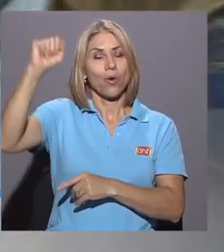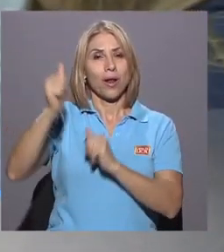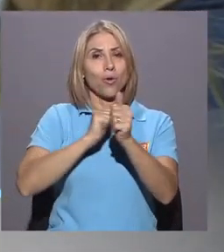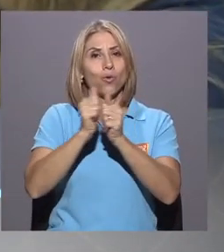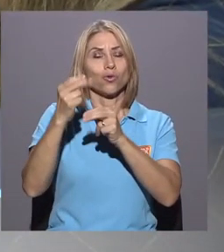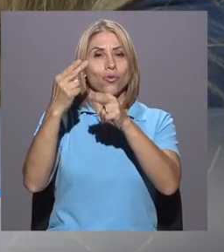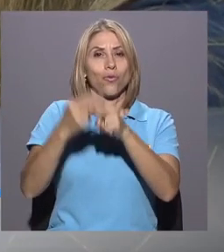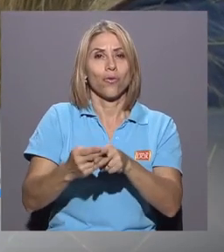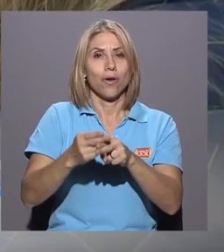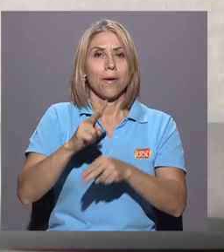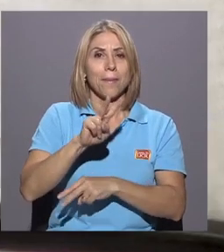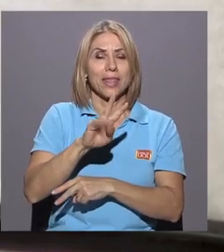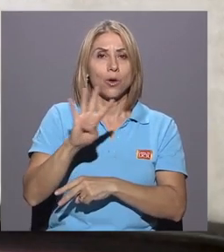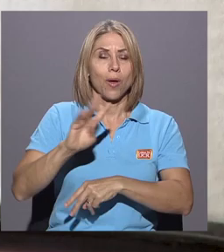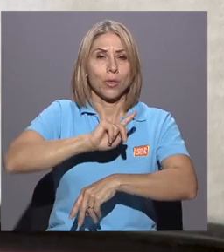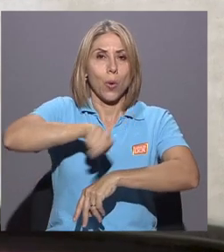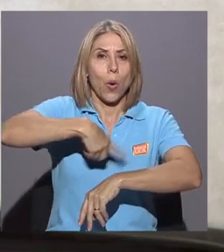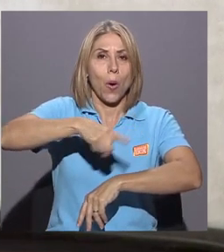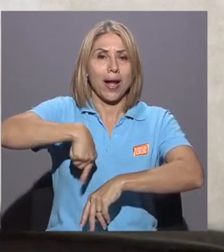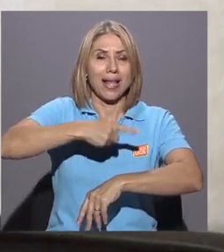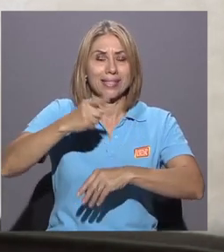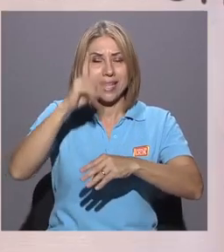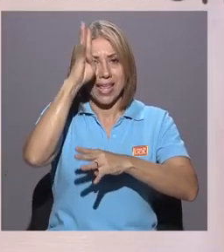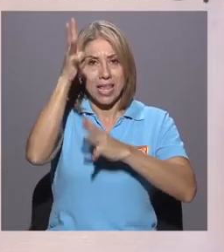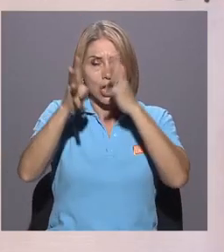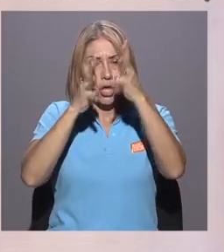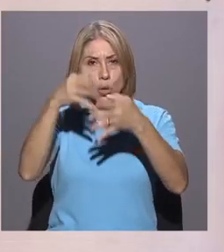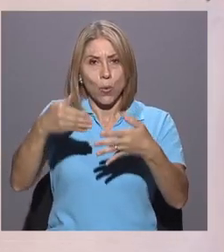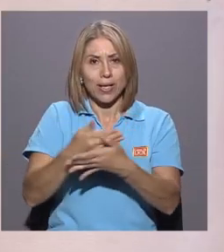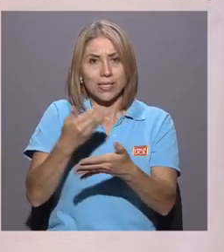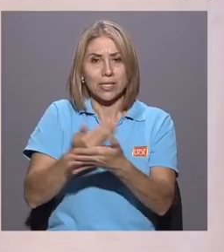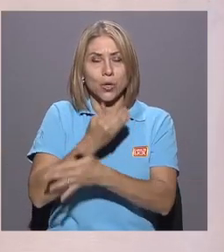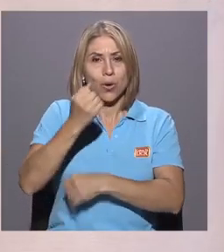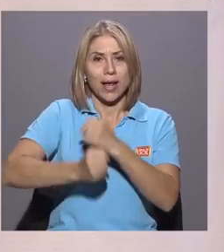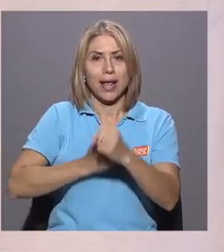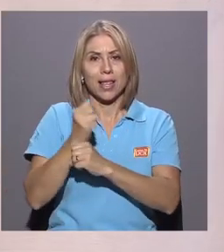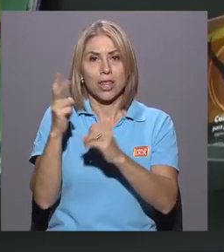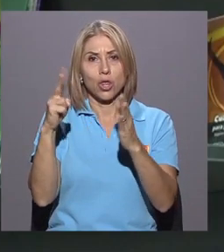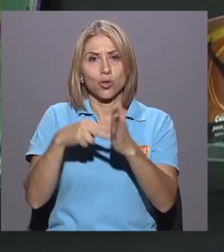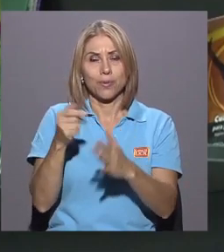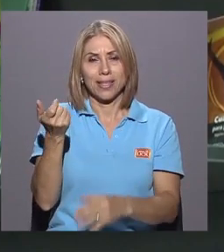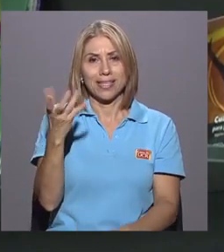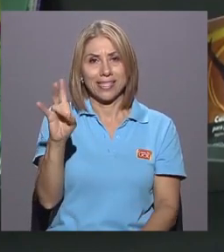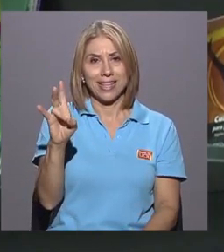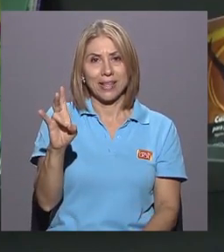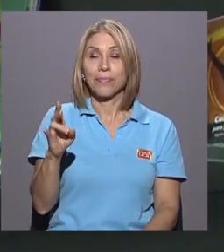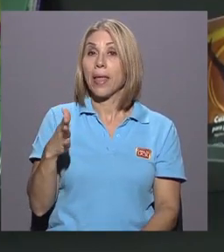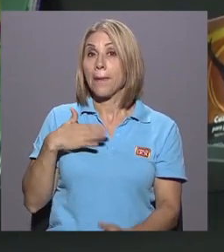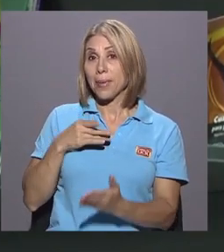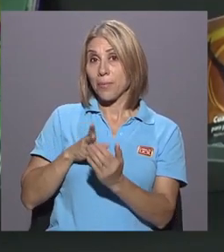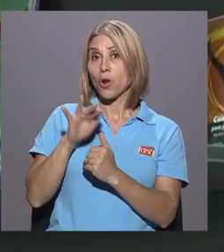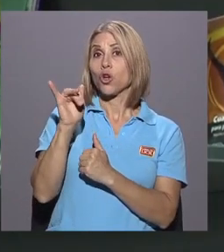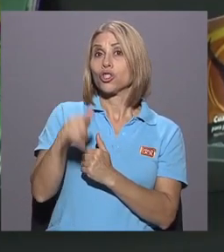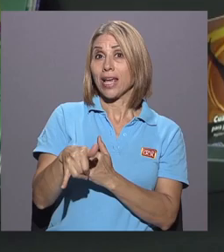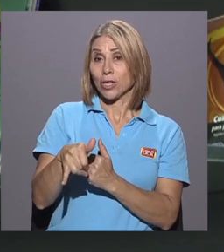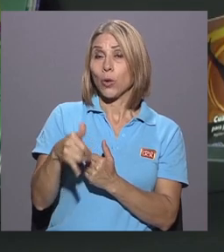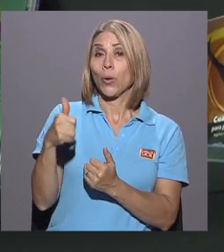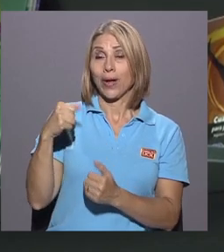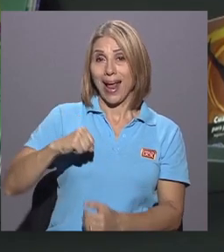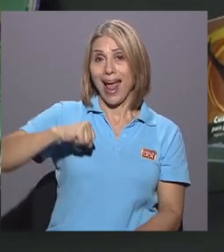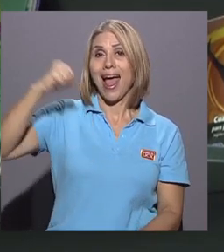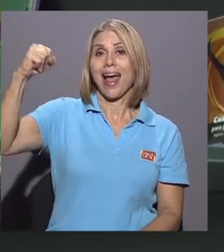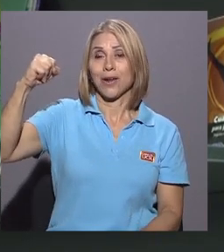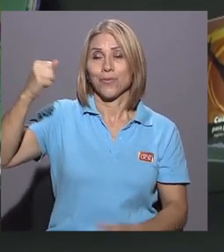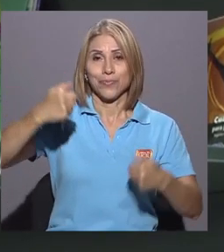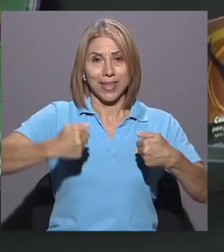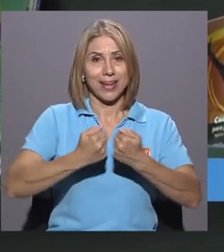24 horas de innovación en el 2017 bueno mi proyecto salió ganador en el